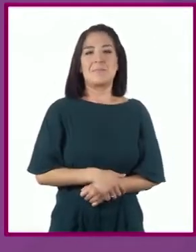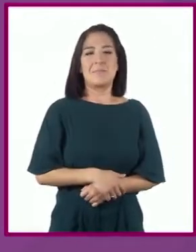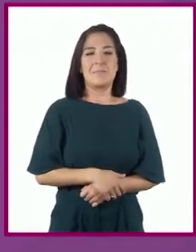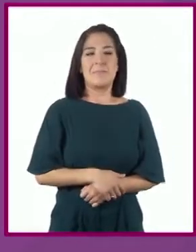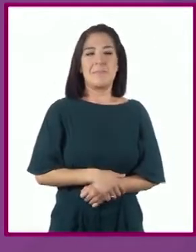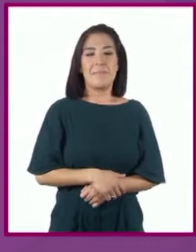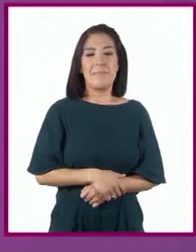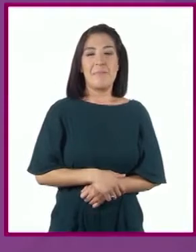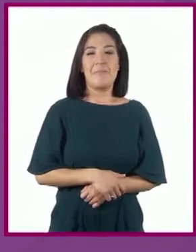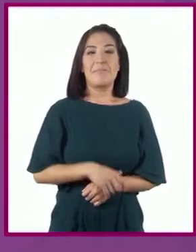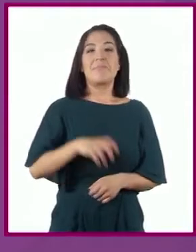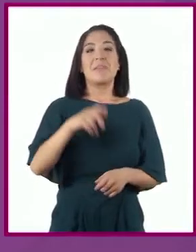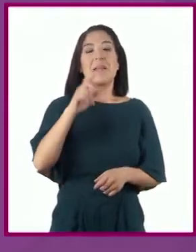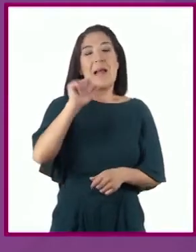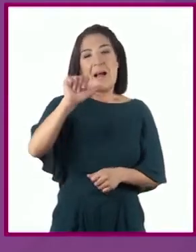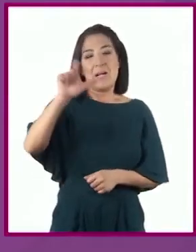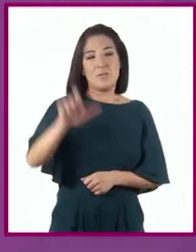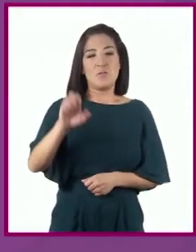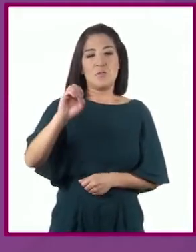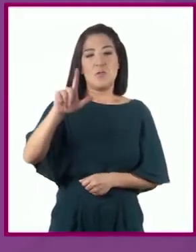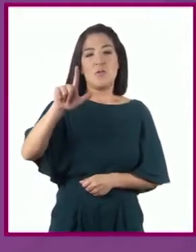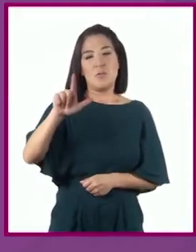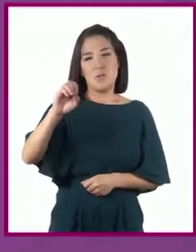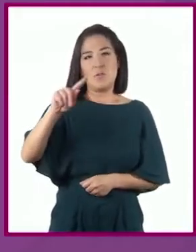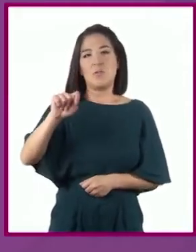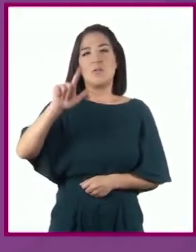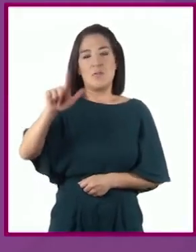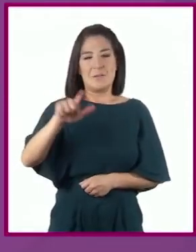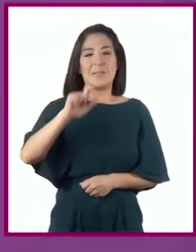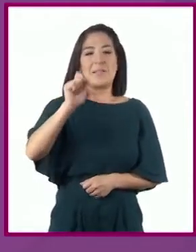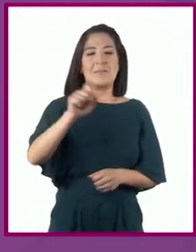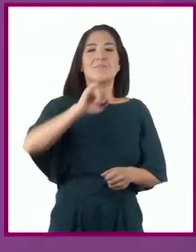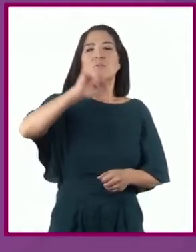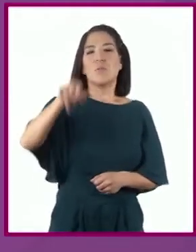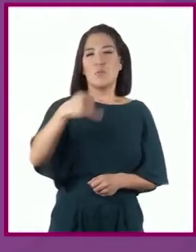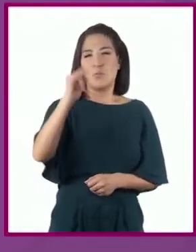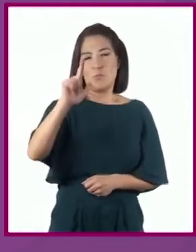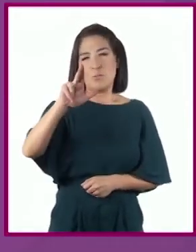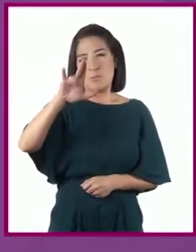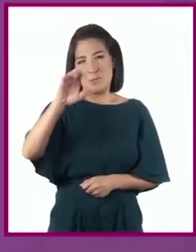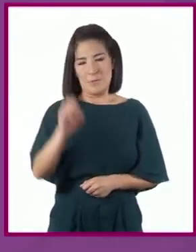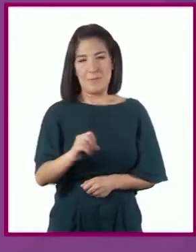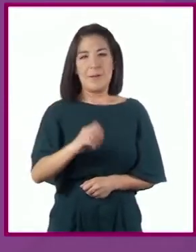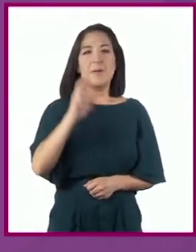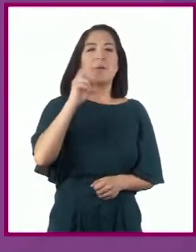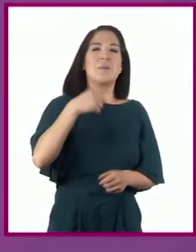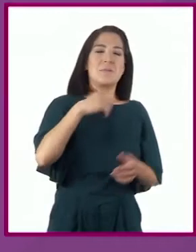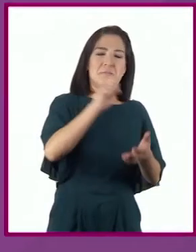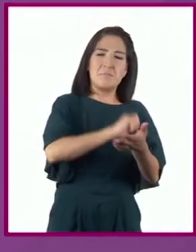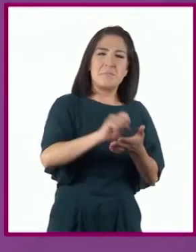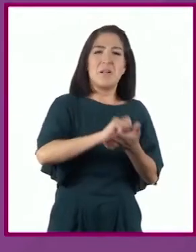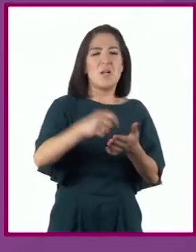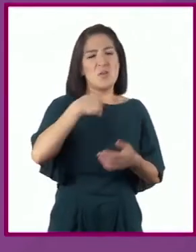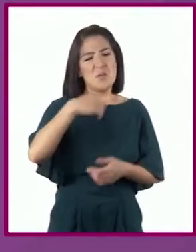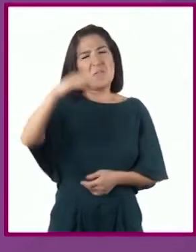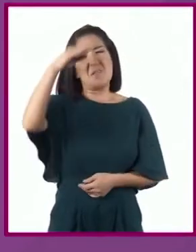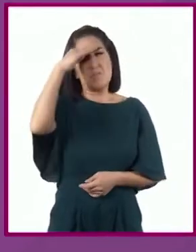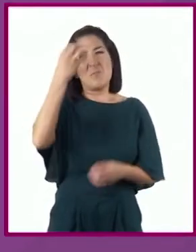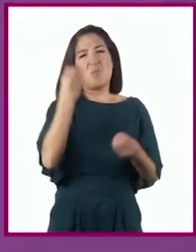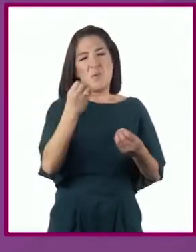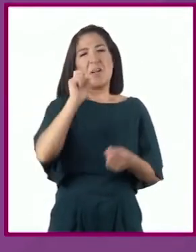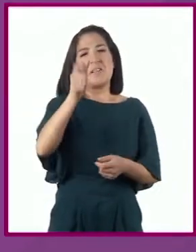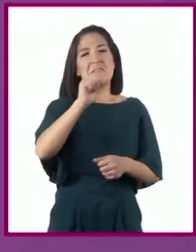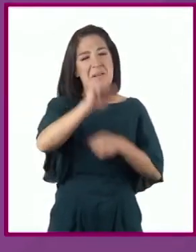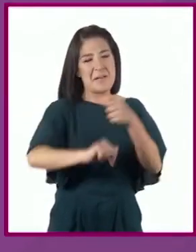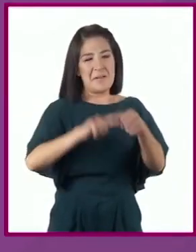Axolotl, fragmento, Julio Cortázar. Hubo un tiempo en que yo pensaba mucho en los Axolotl.